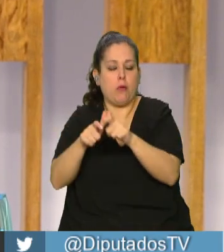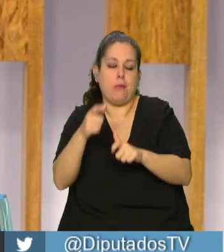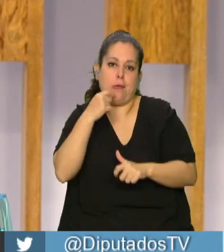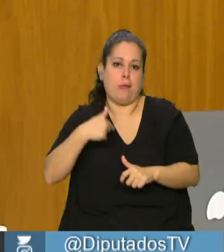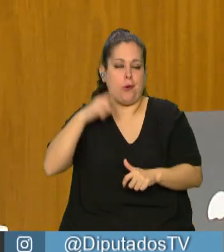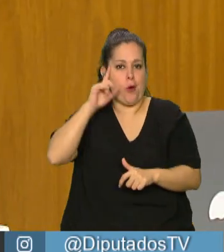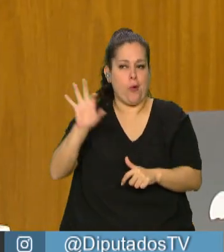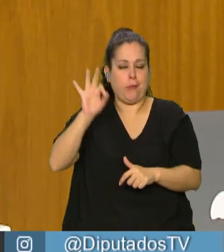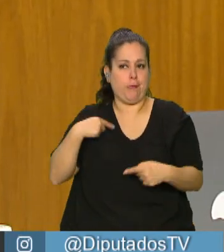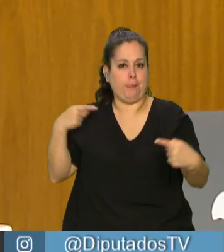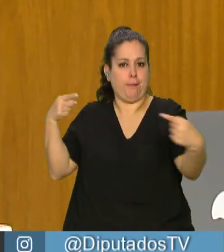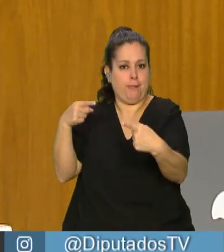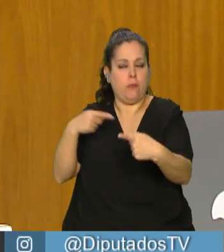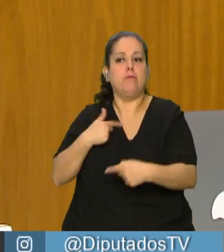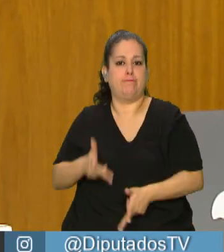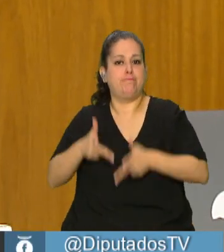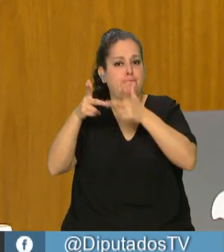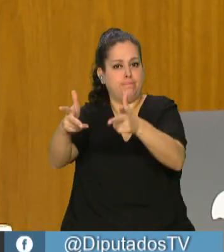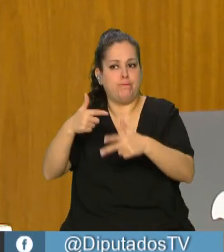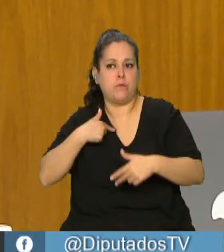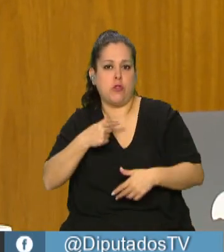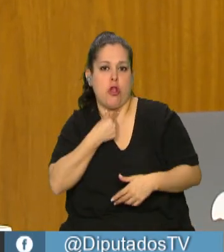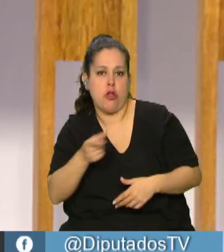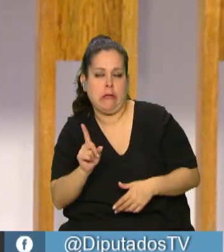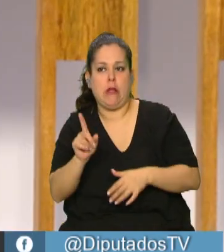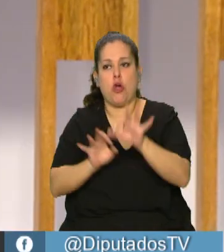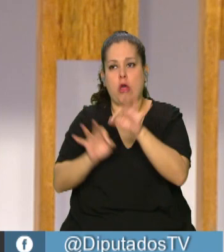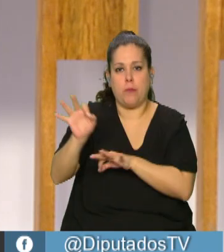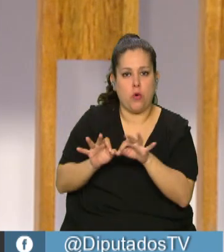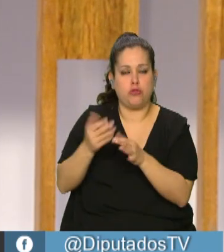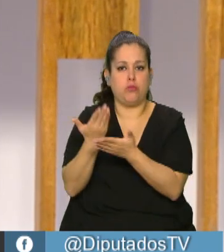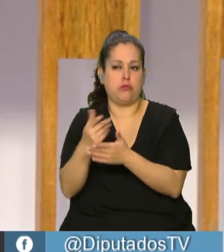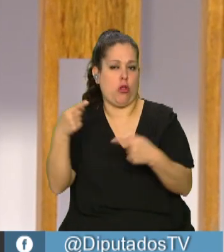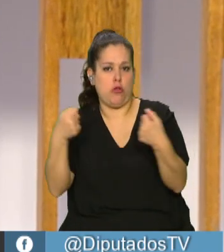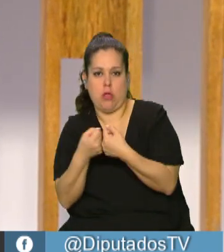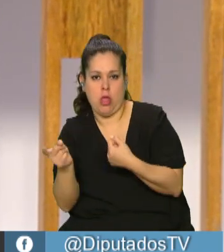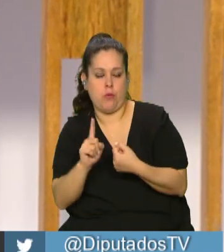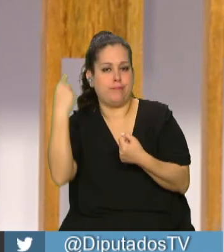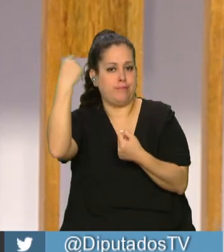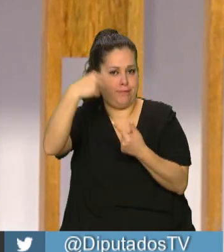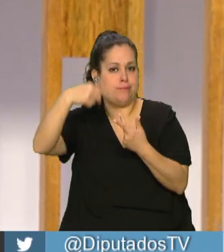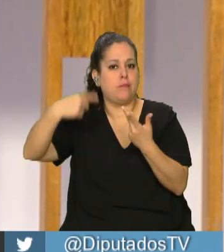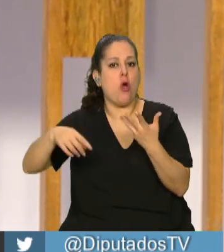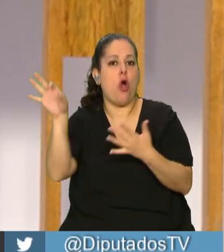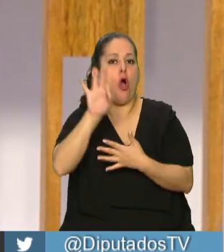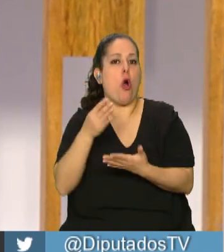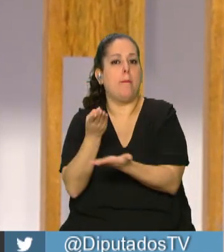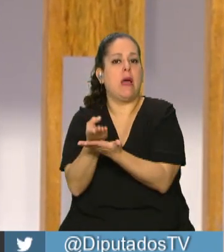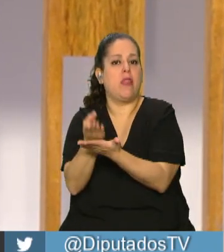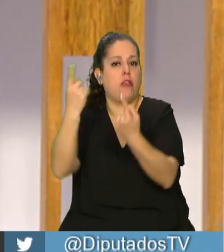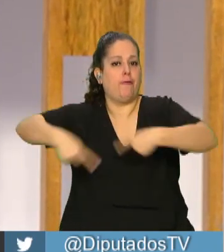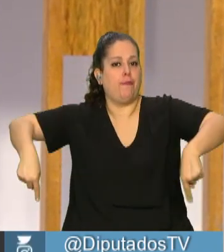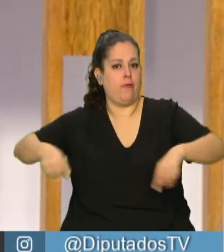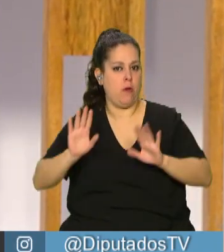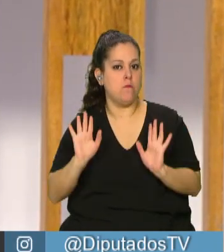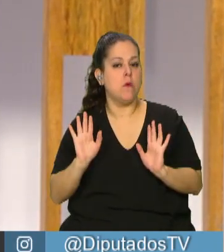con los proyectos que están para sancionarse, y también los pedidos que van a realizar, más allá de